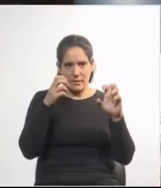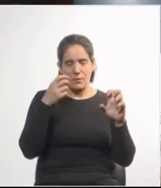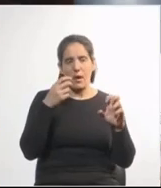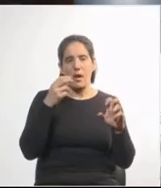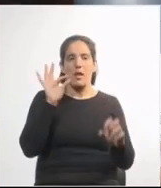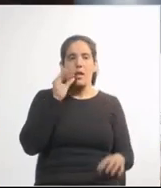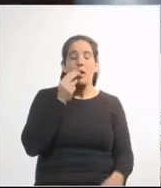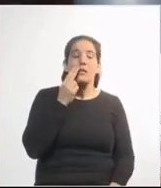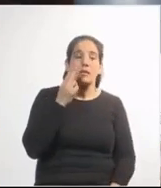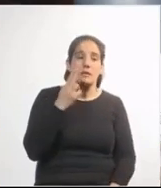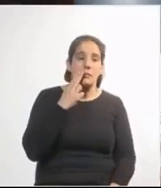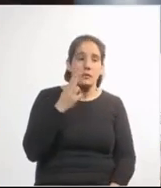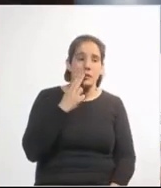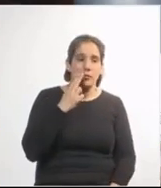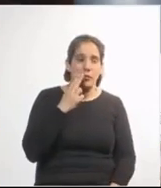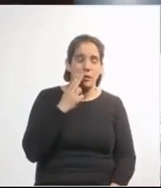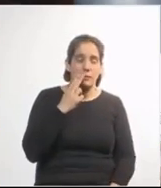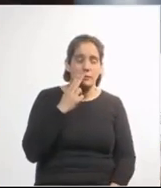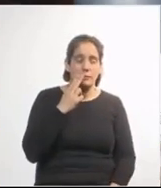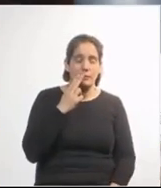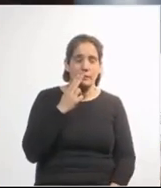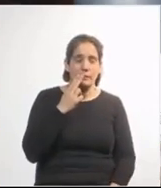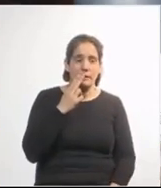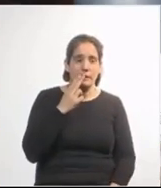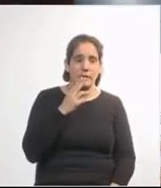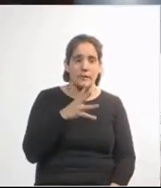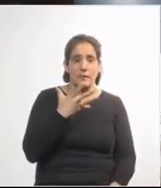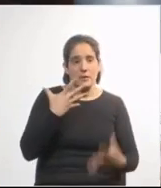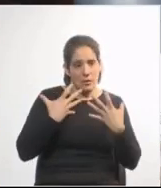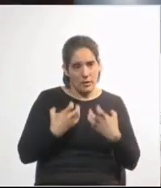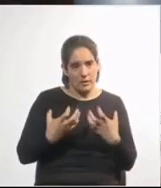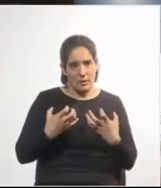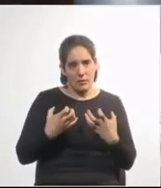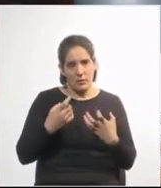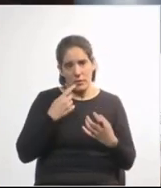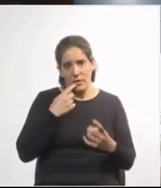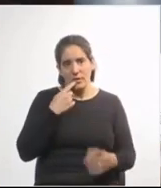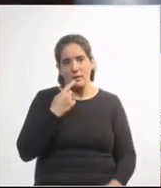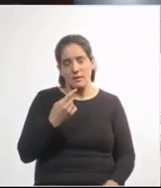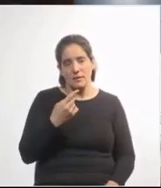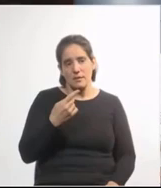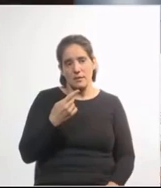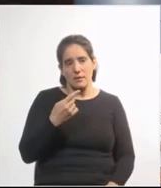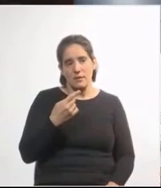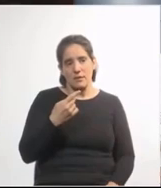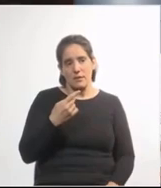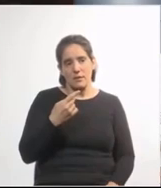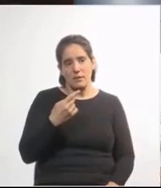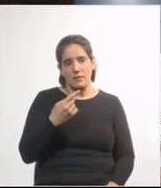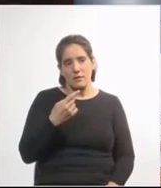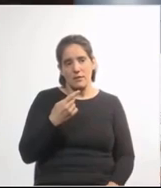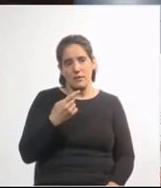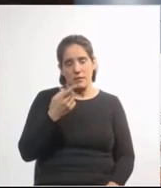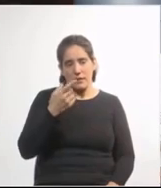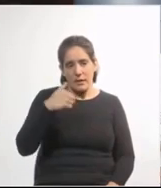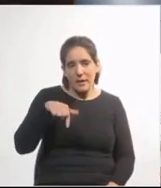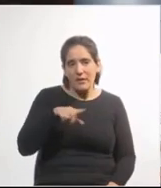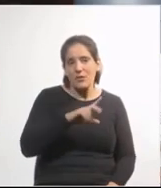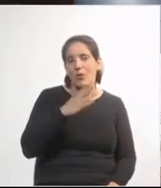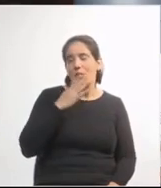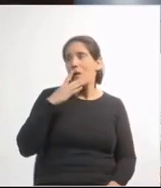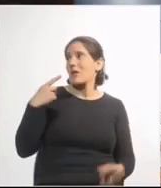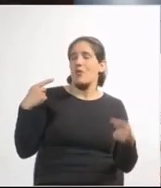de tabaco, y lo que queremos señalar en torno a esto es que los mismos